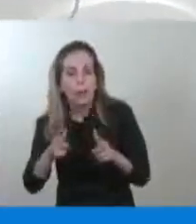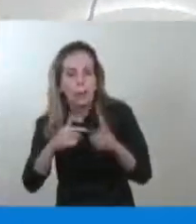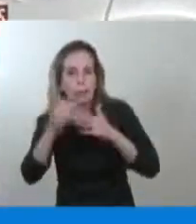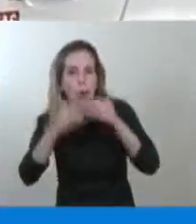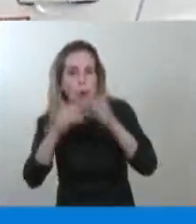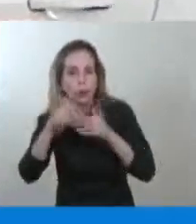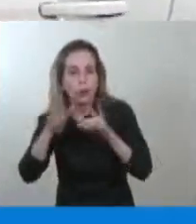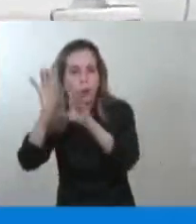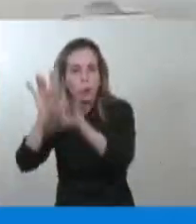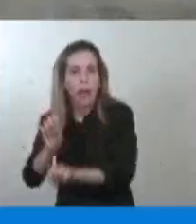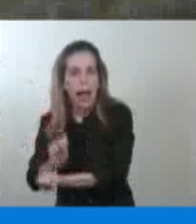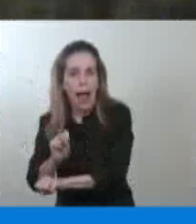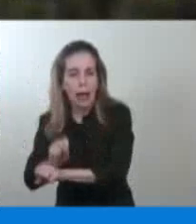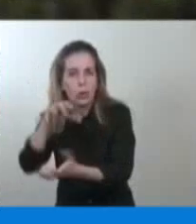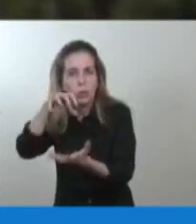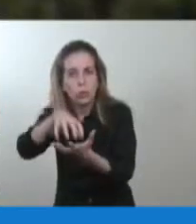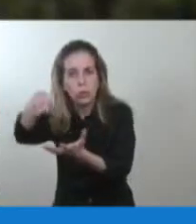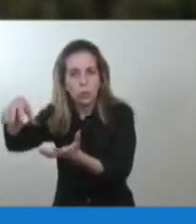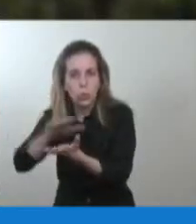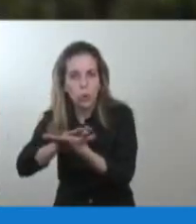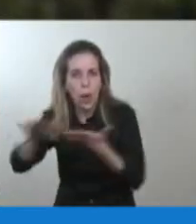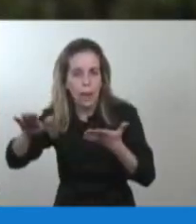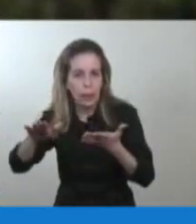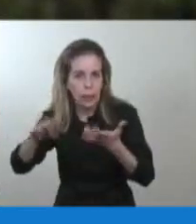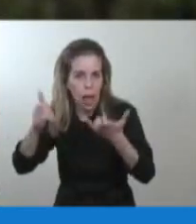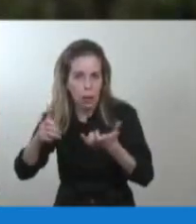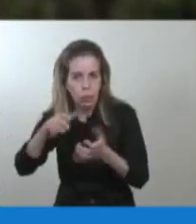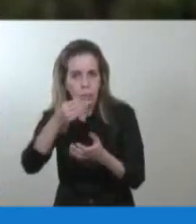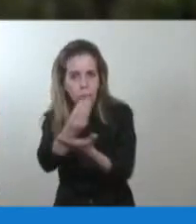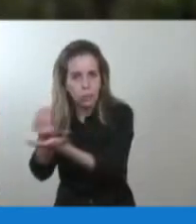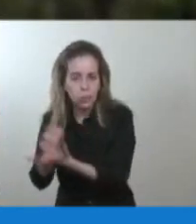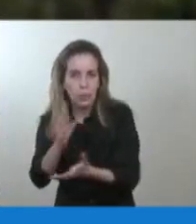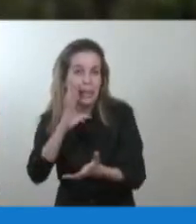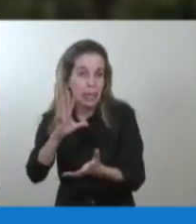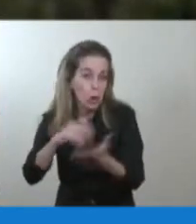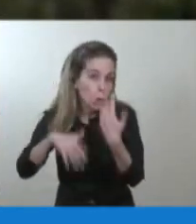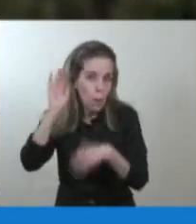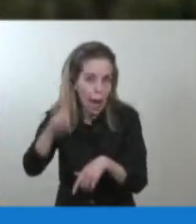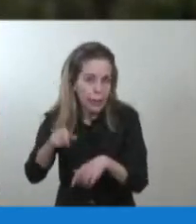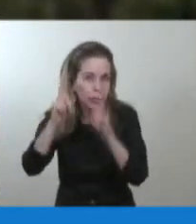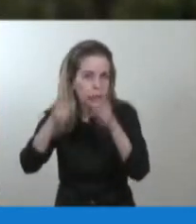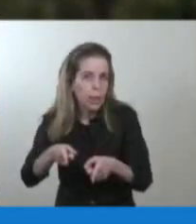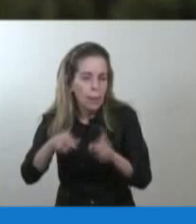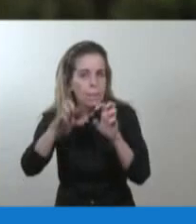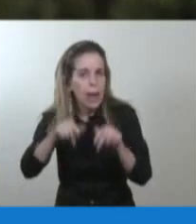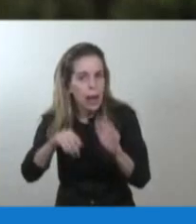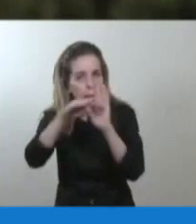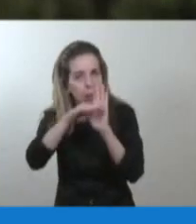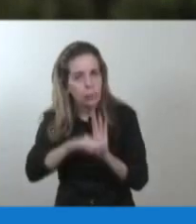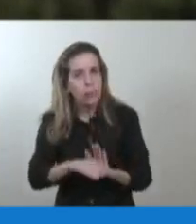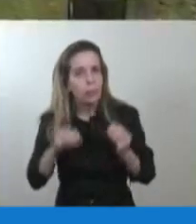con más de 5000 plazas incluye también el despliegue